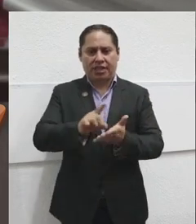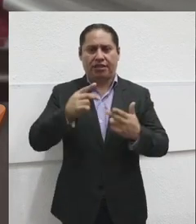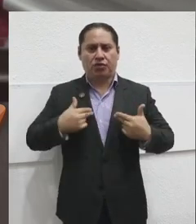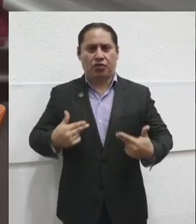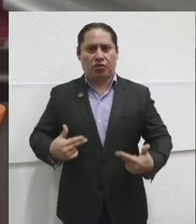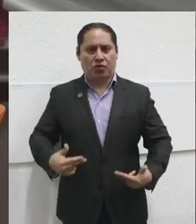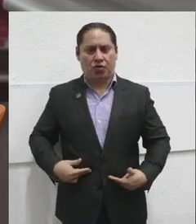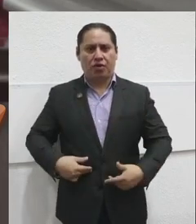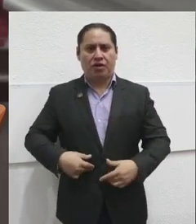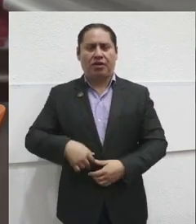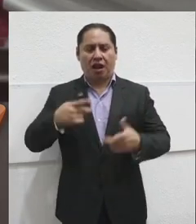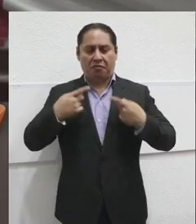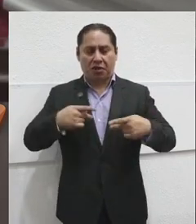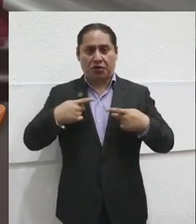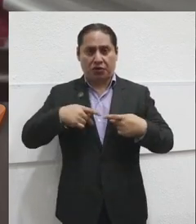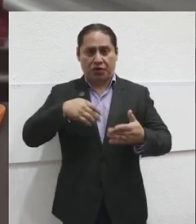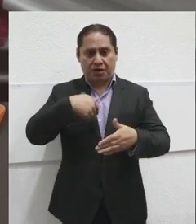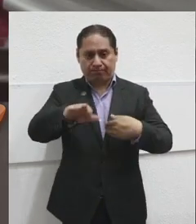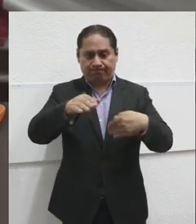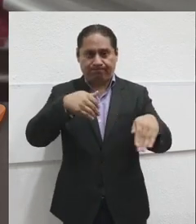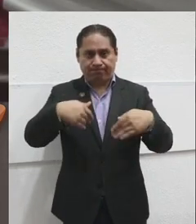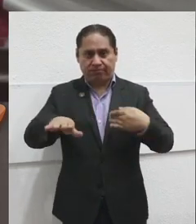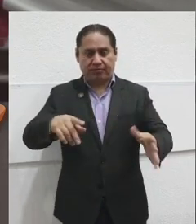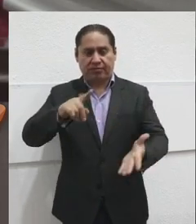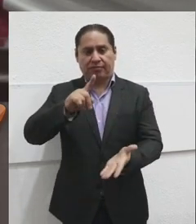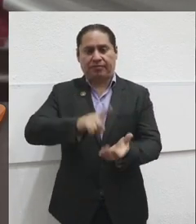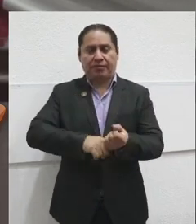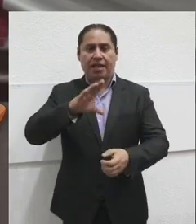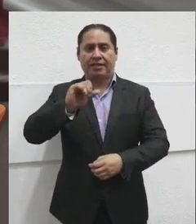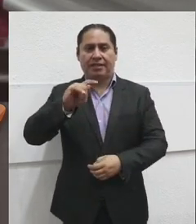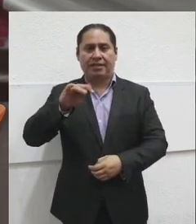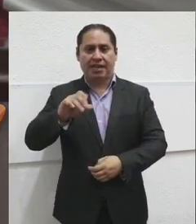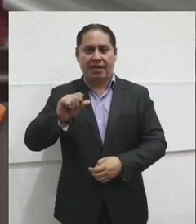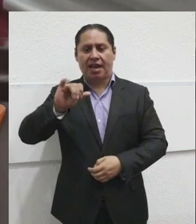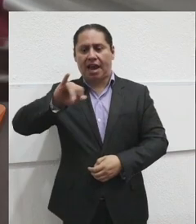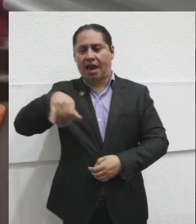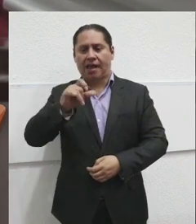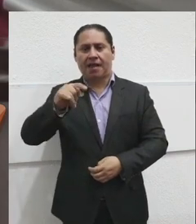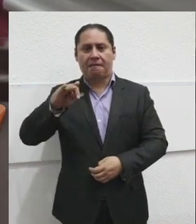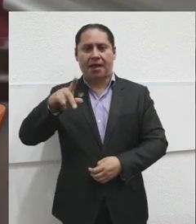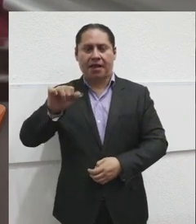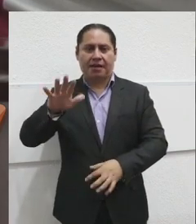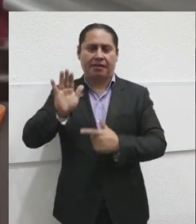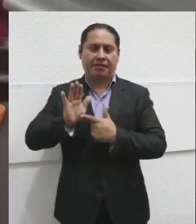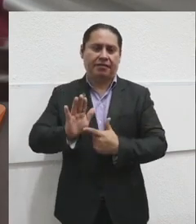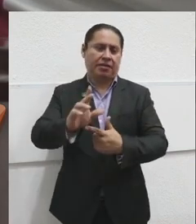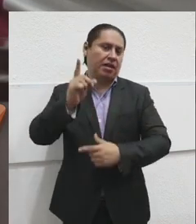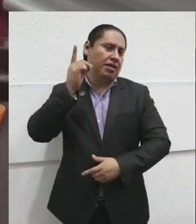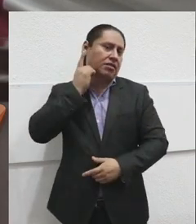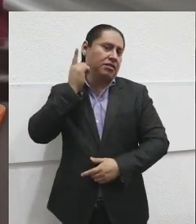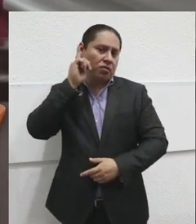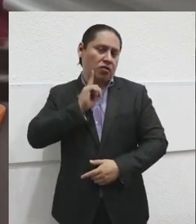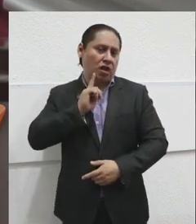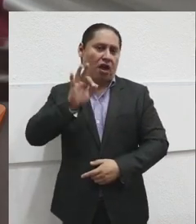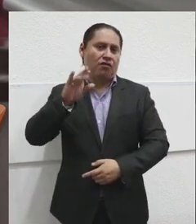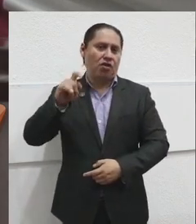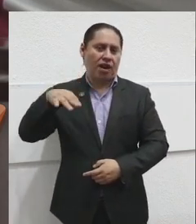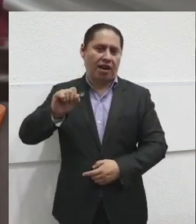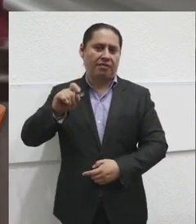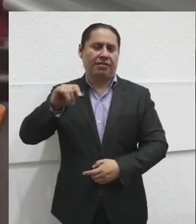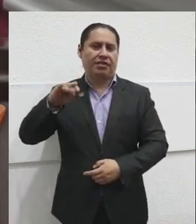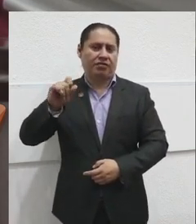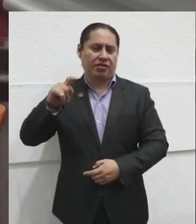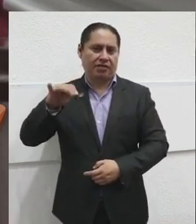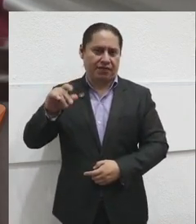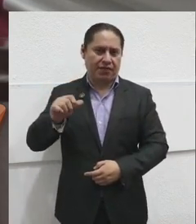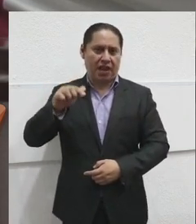de los Desplazados Internos, señora Cecilia Jiménez Dámari, presentado por la diputada Floralma Gómez Santis,